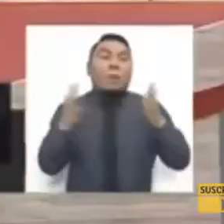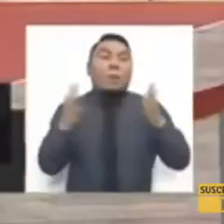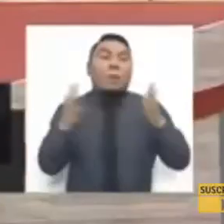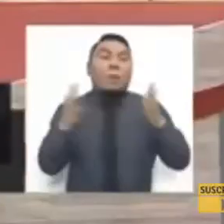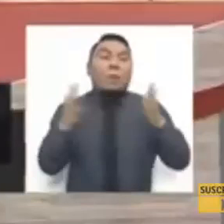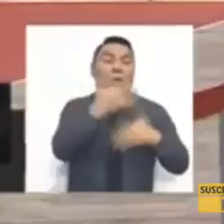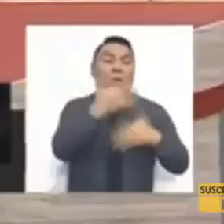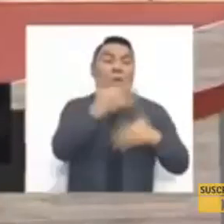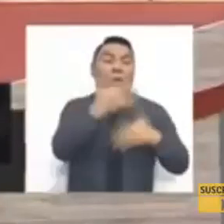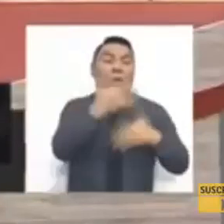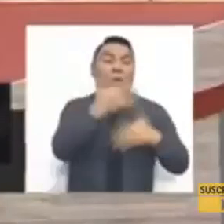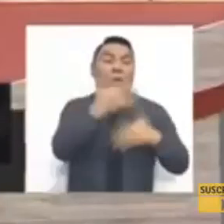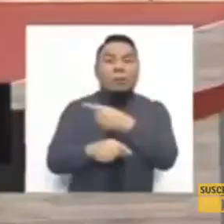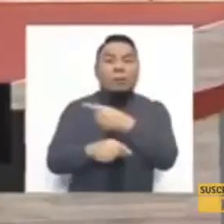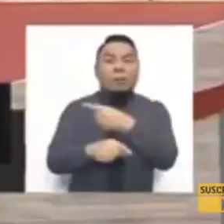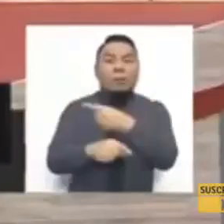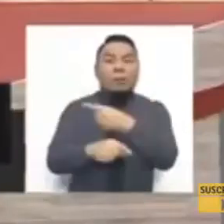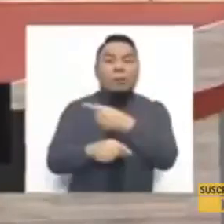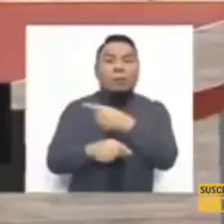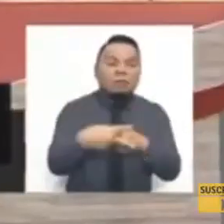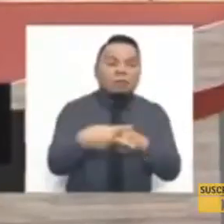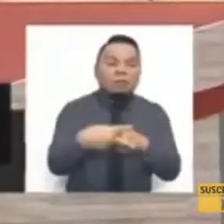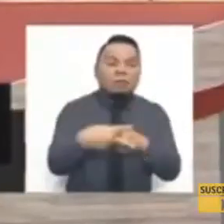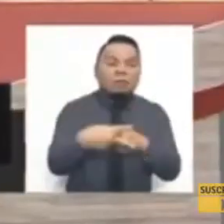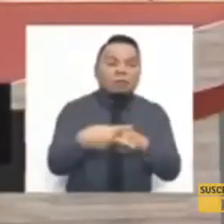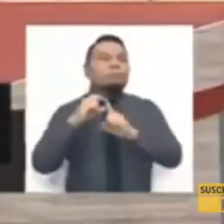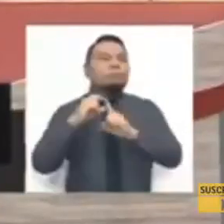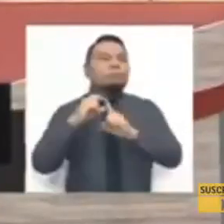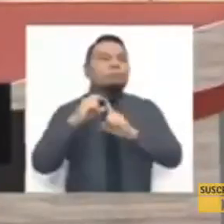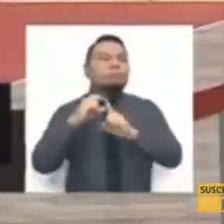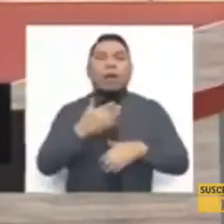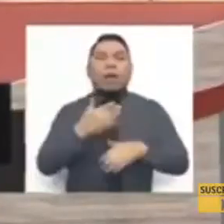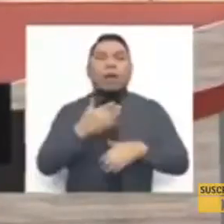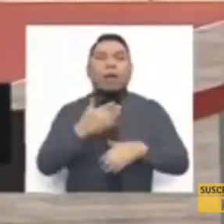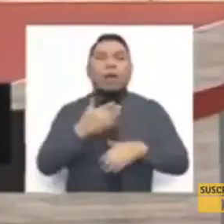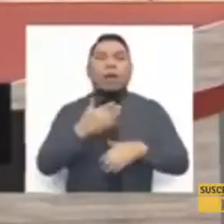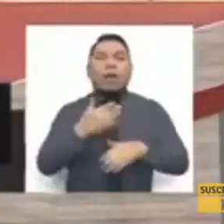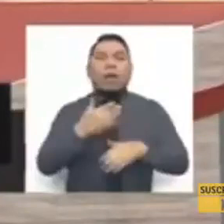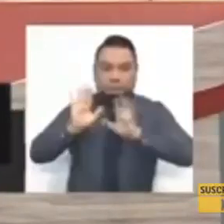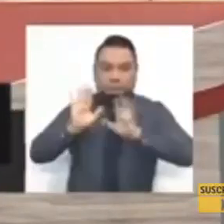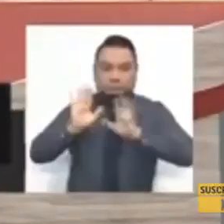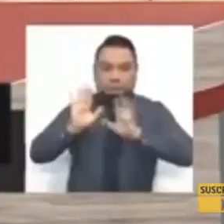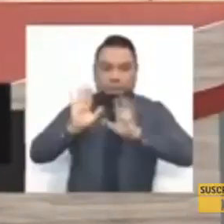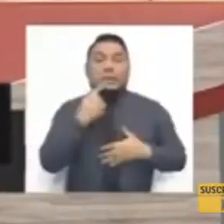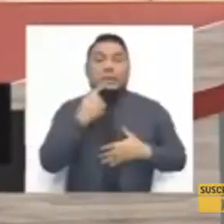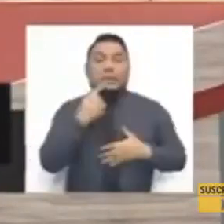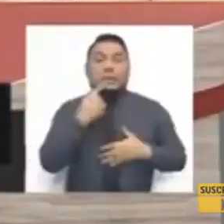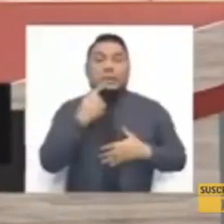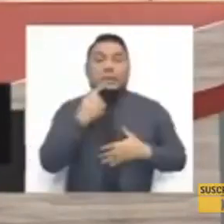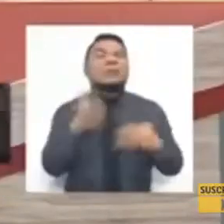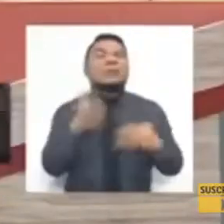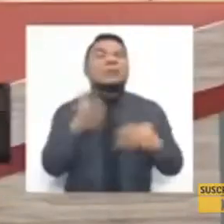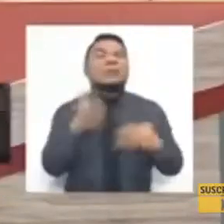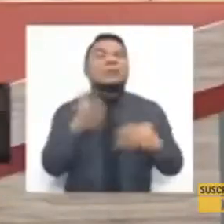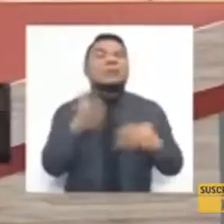los participantes interrumpa, exprese agravios o insultos. Sin mayor preámbulo, vamos a dar pase entonces al